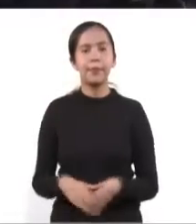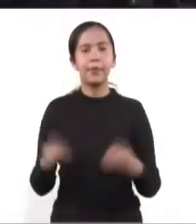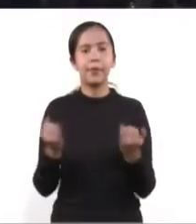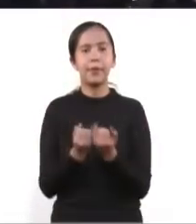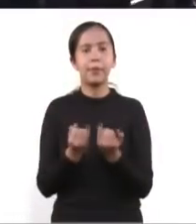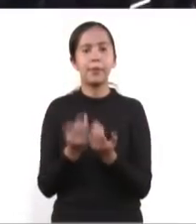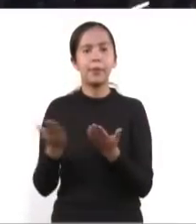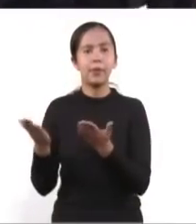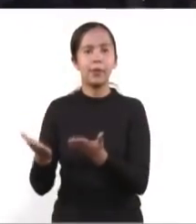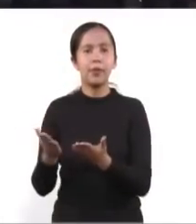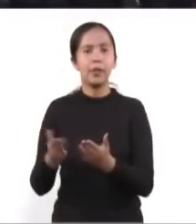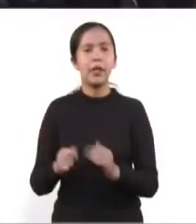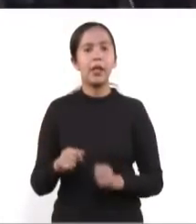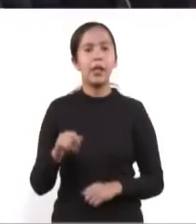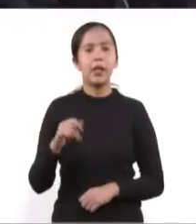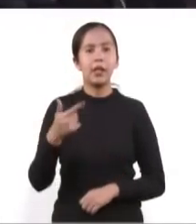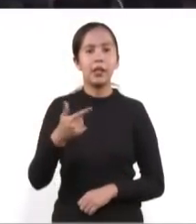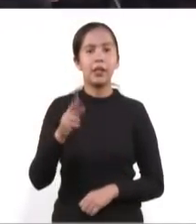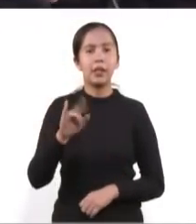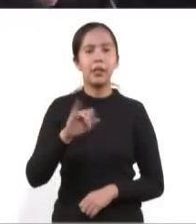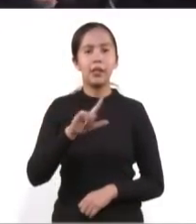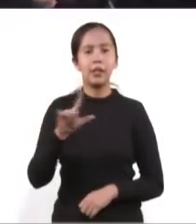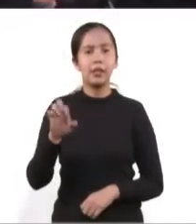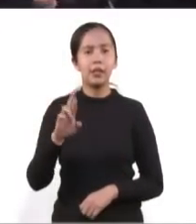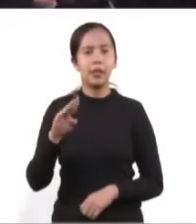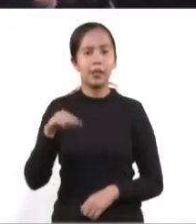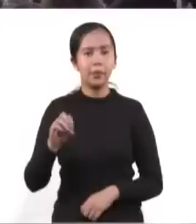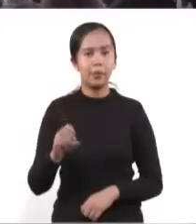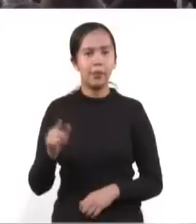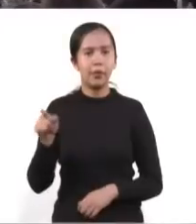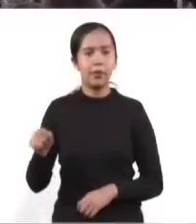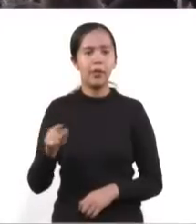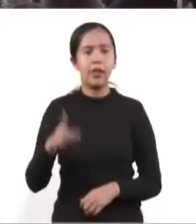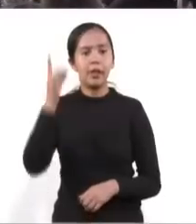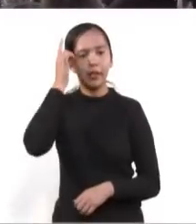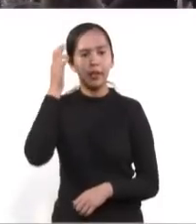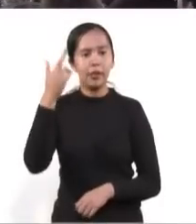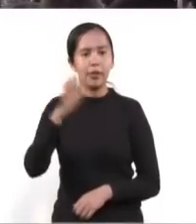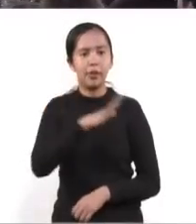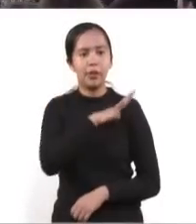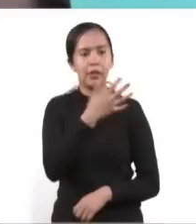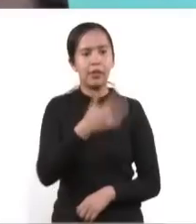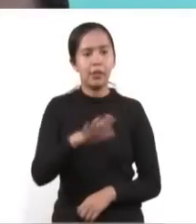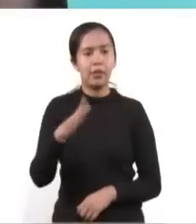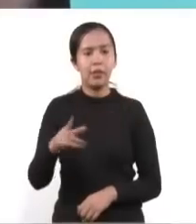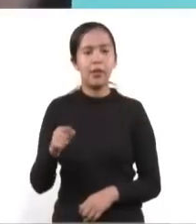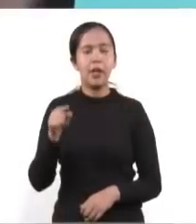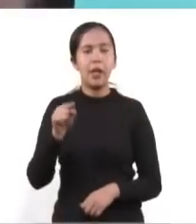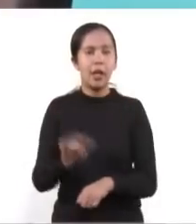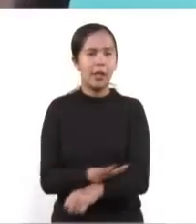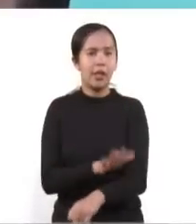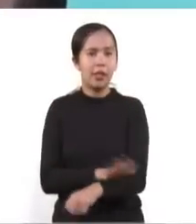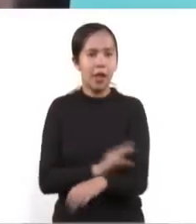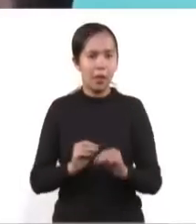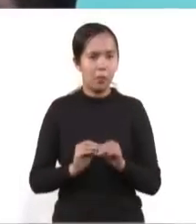El ingeniero Guillermo Nevares Elizondo, director general de la Comisión Federal de Electricidad